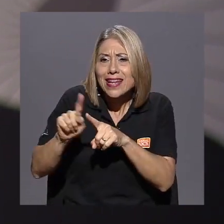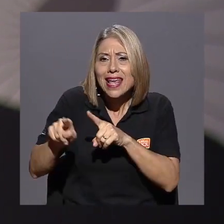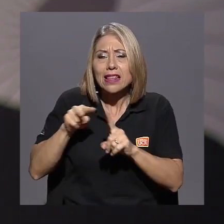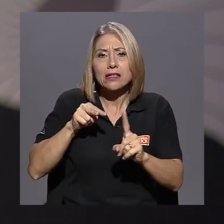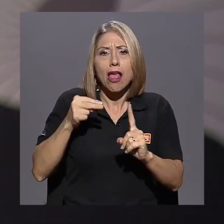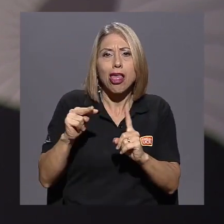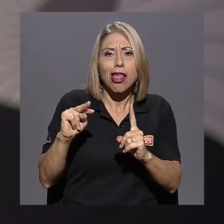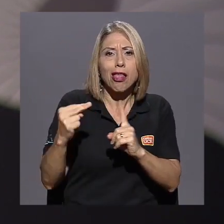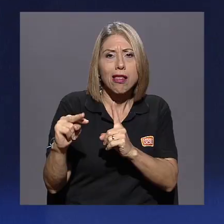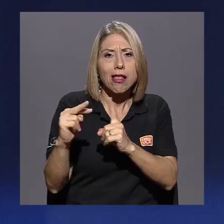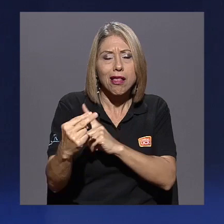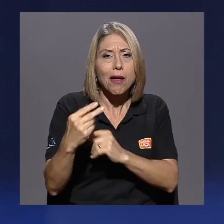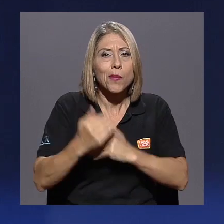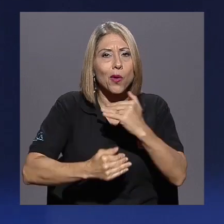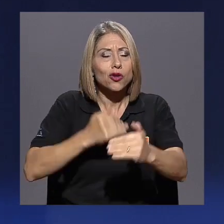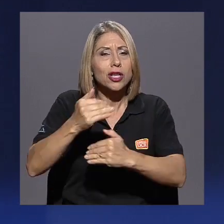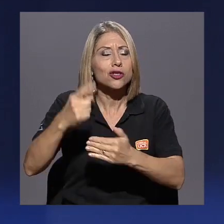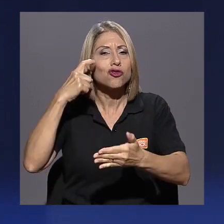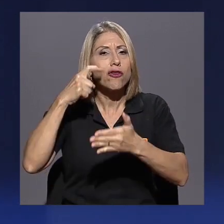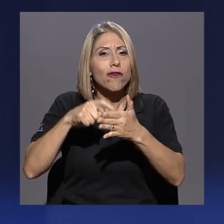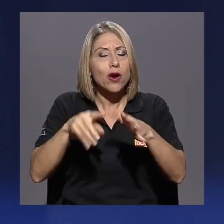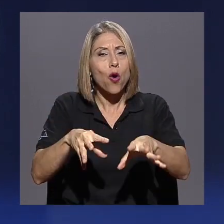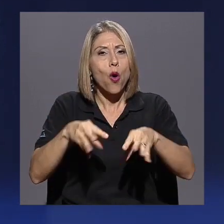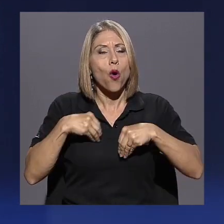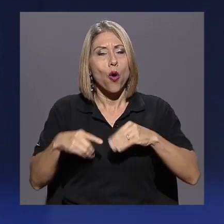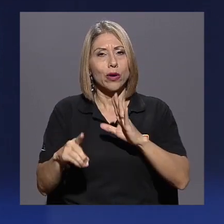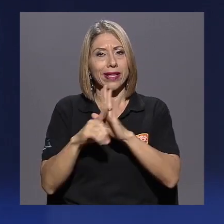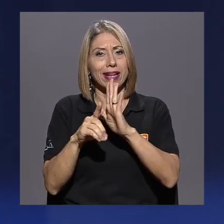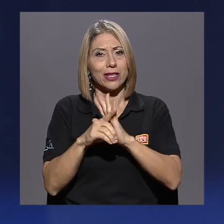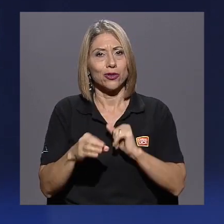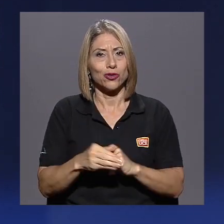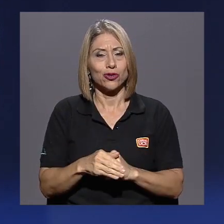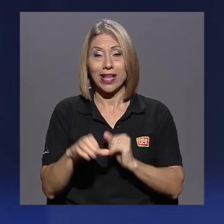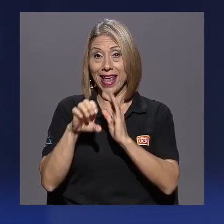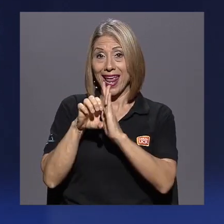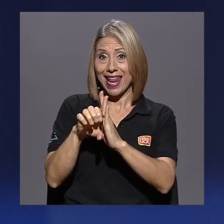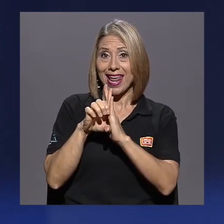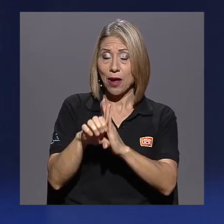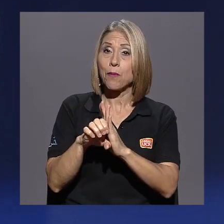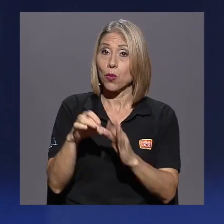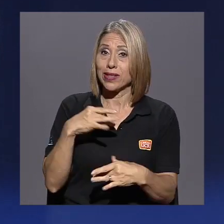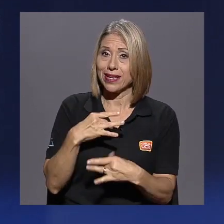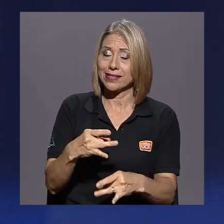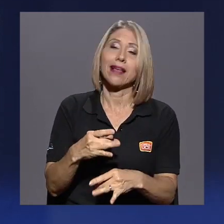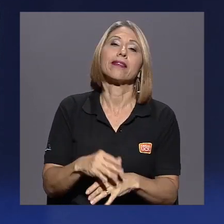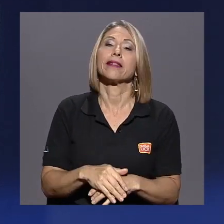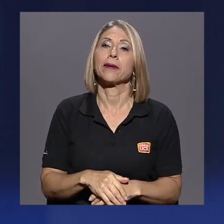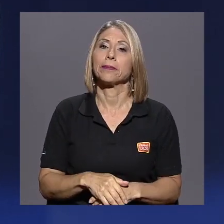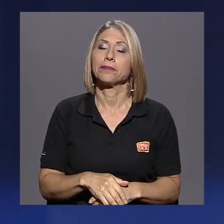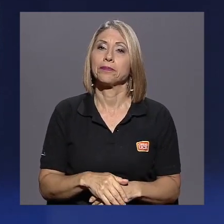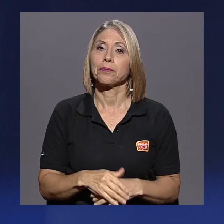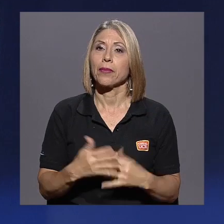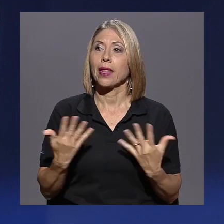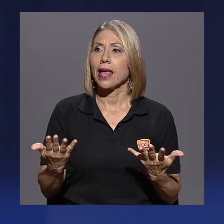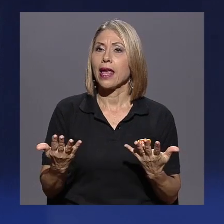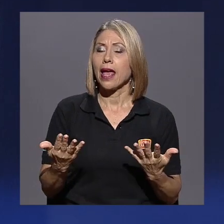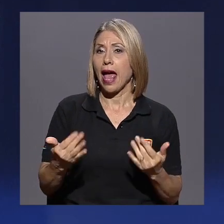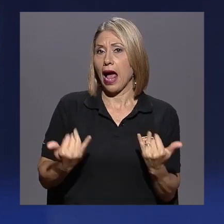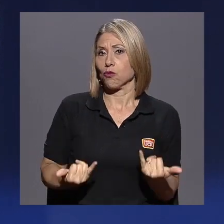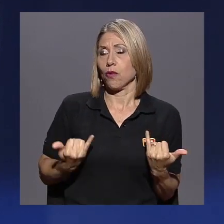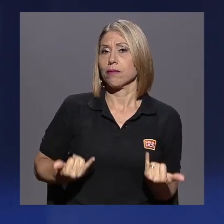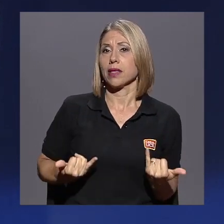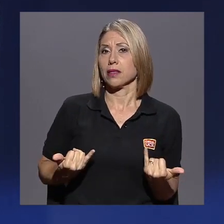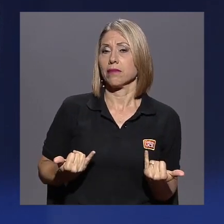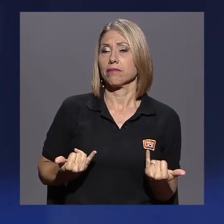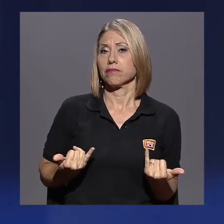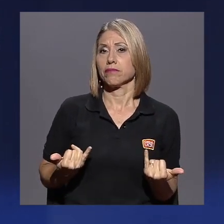contraen procesos de reconocimiento de derechos le doy un ejemplo interesante en el discurso actual